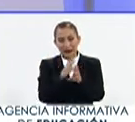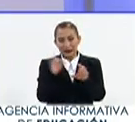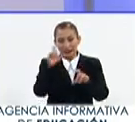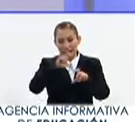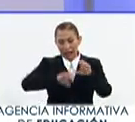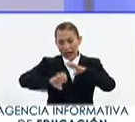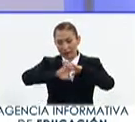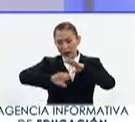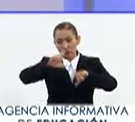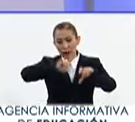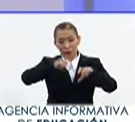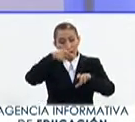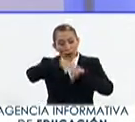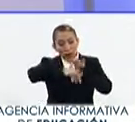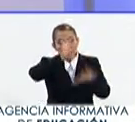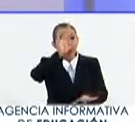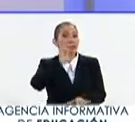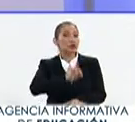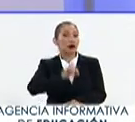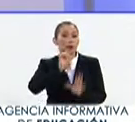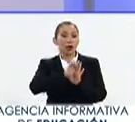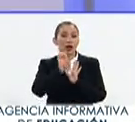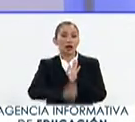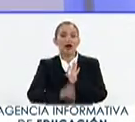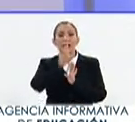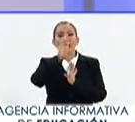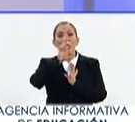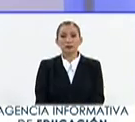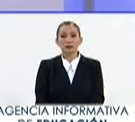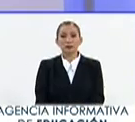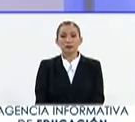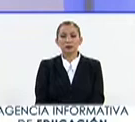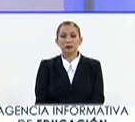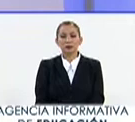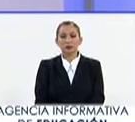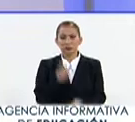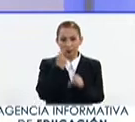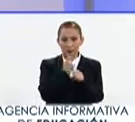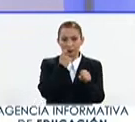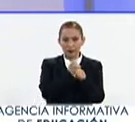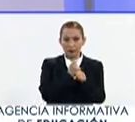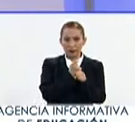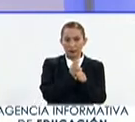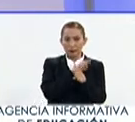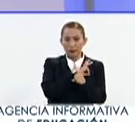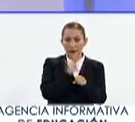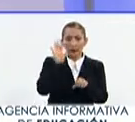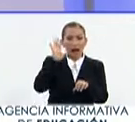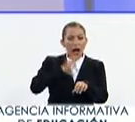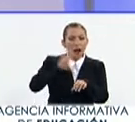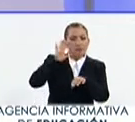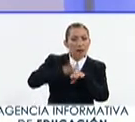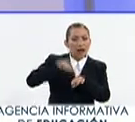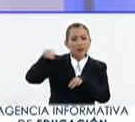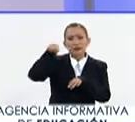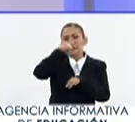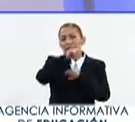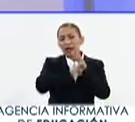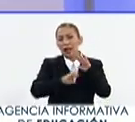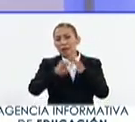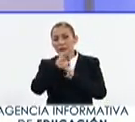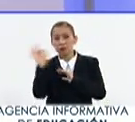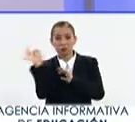químicos que han sido descubiertos por mujeres, como por ejemplo el radio y el francio. En principio pueden seguir existiendo elementos, o